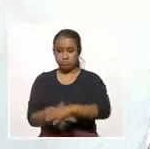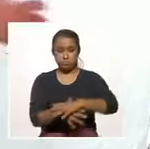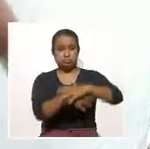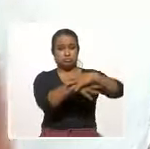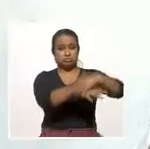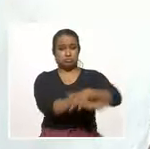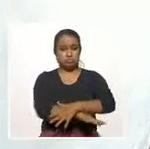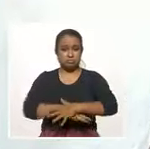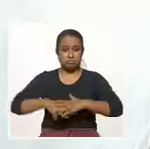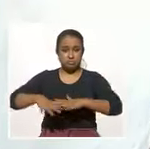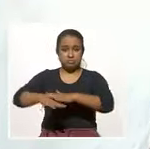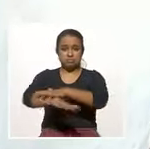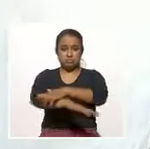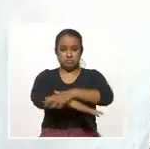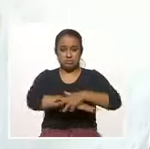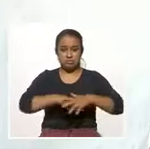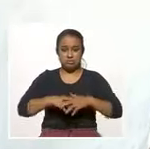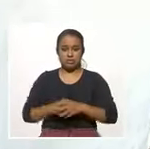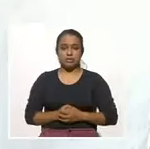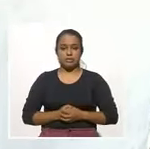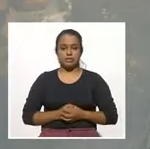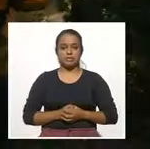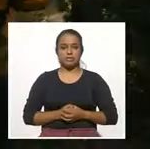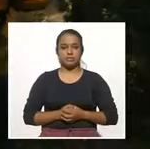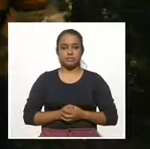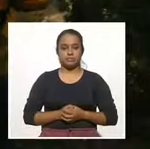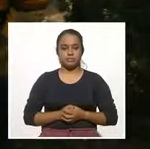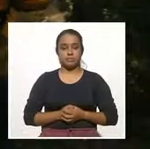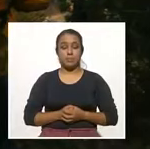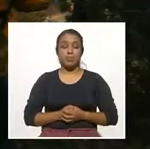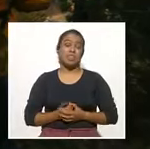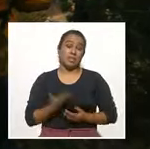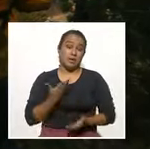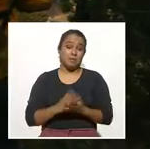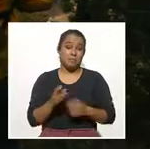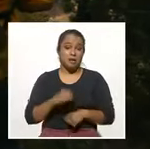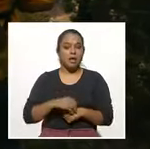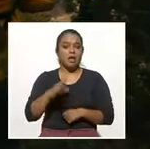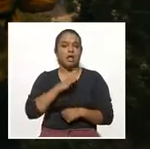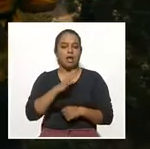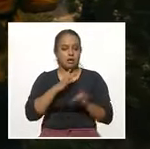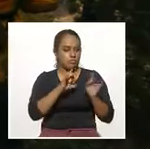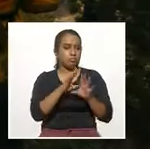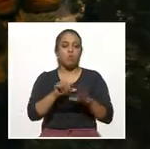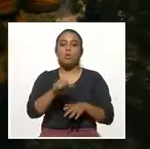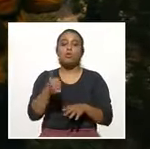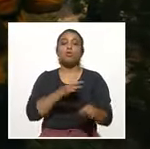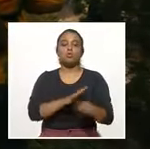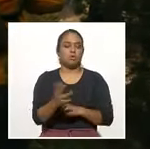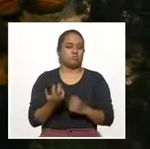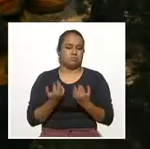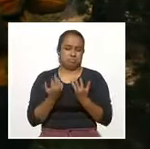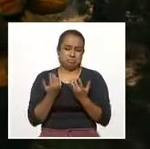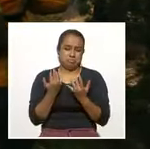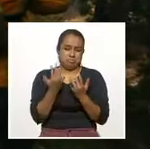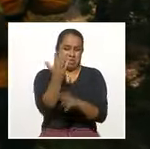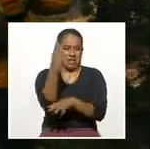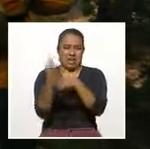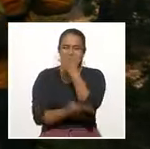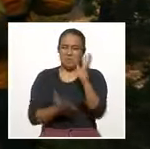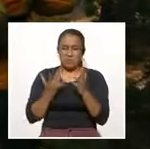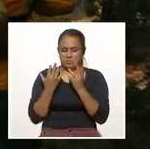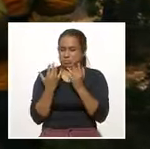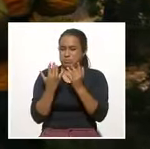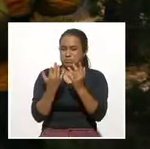lo que es la parte de por allá por el río. Adicionalmente, existen fenómenos como los incendios forestales asociados